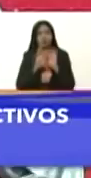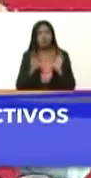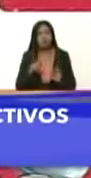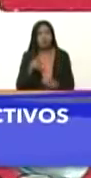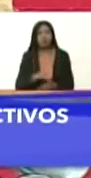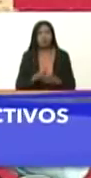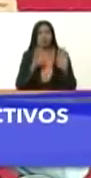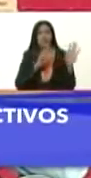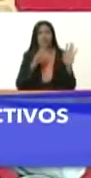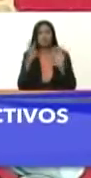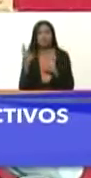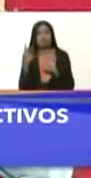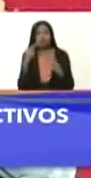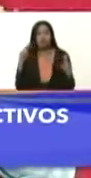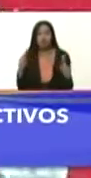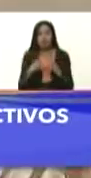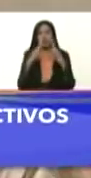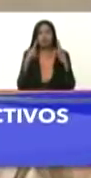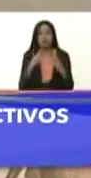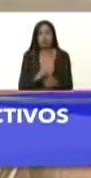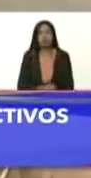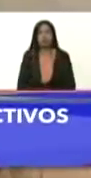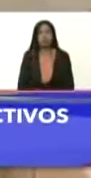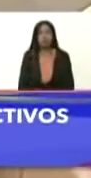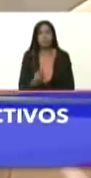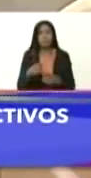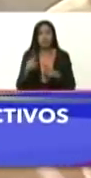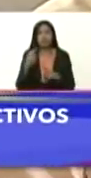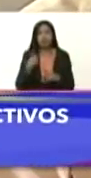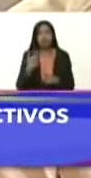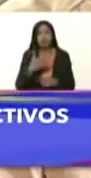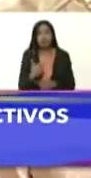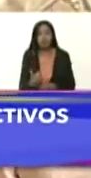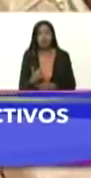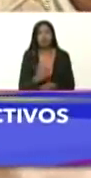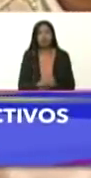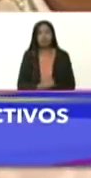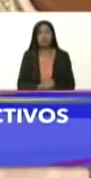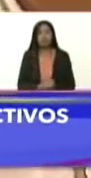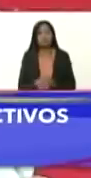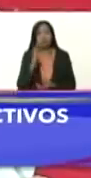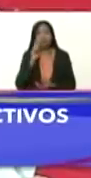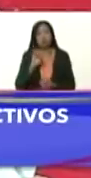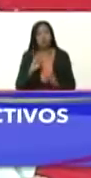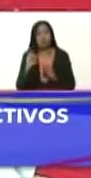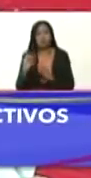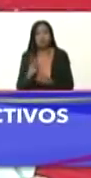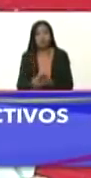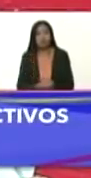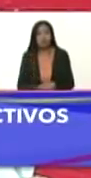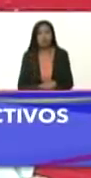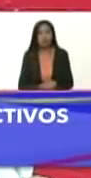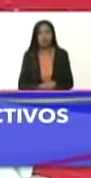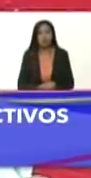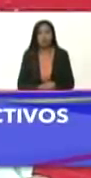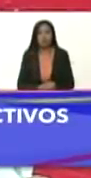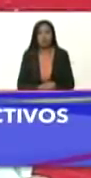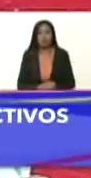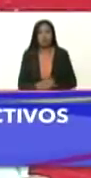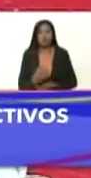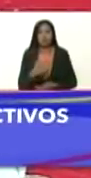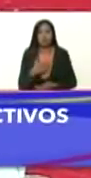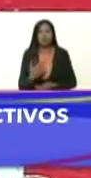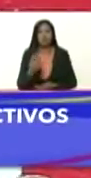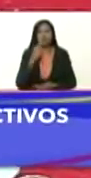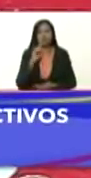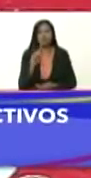El 18 nos vemos, pero yo quiero, fíjense ustedes, lo quiero decir